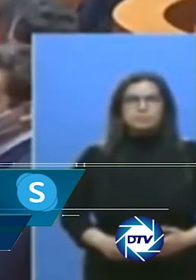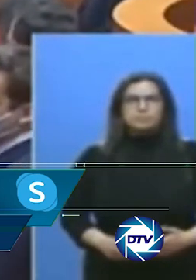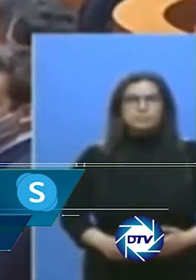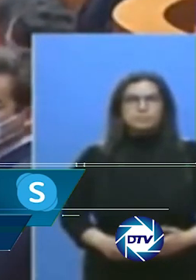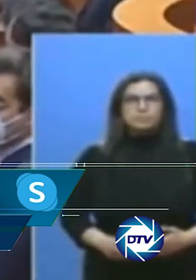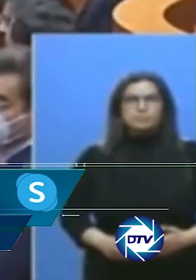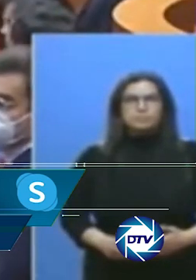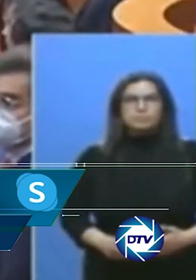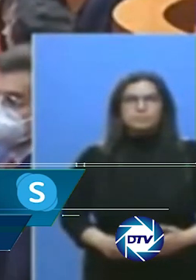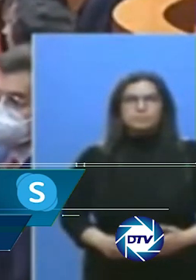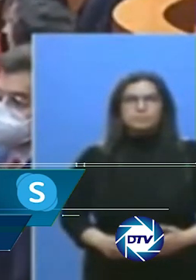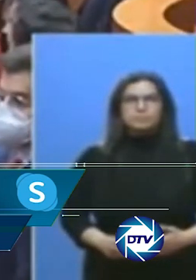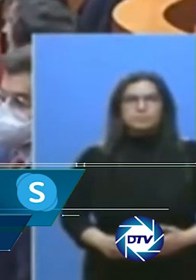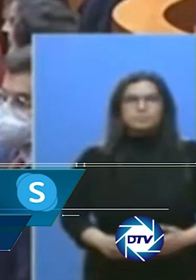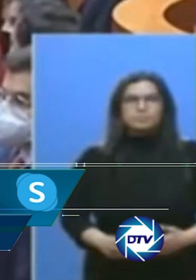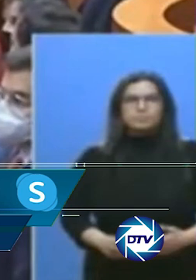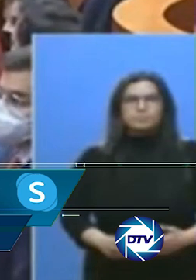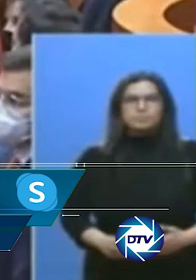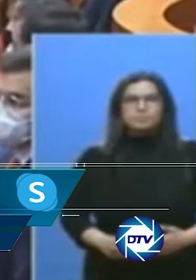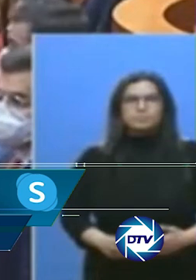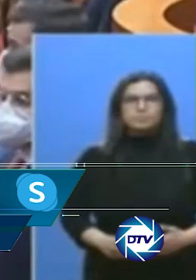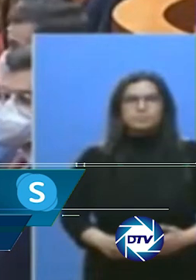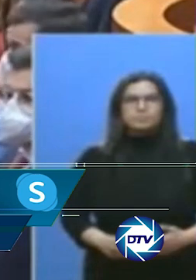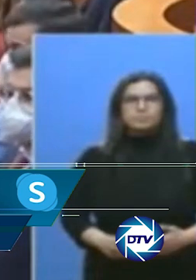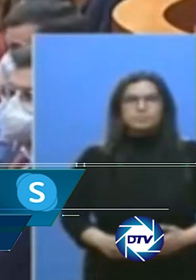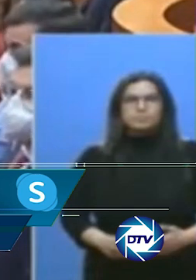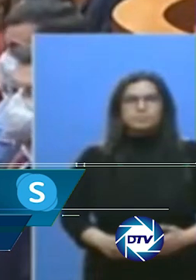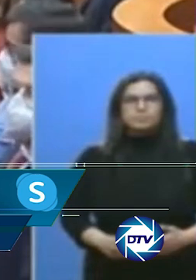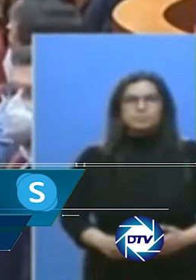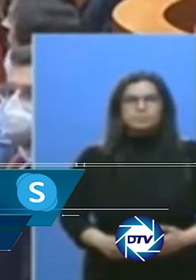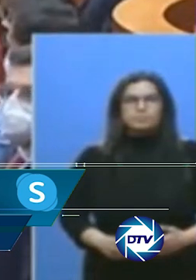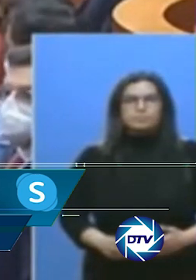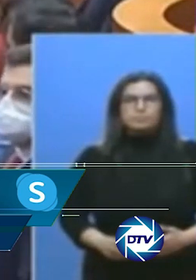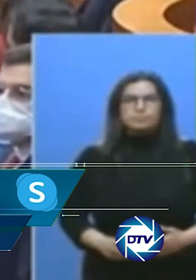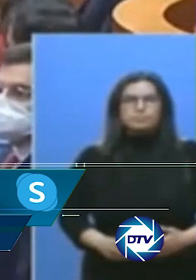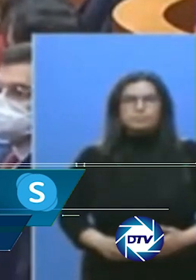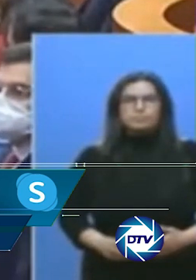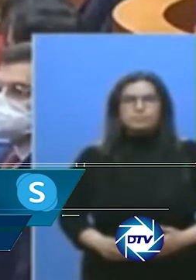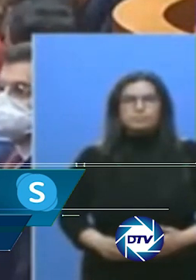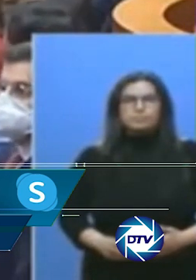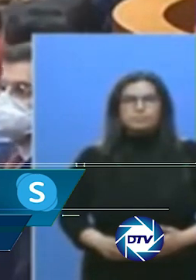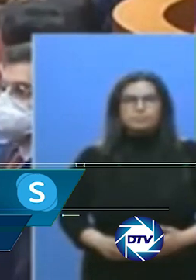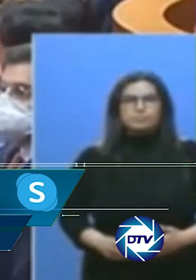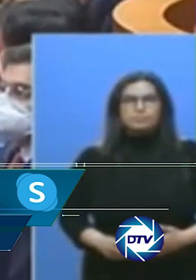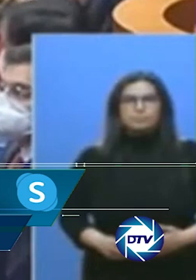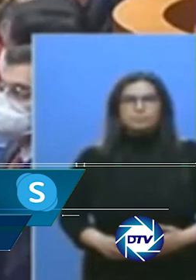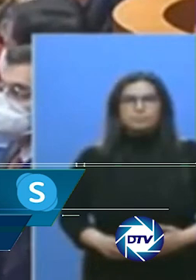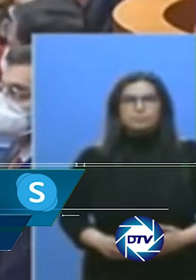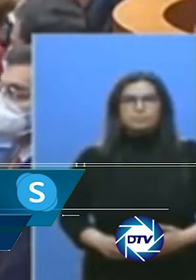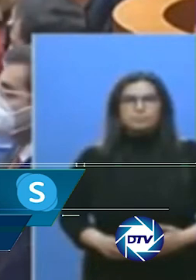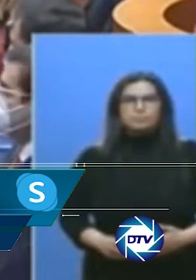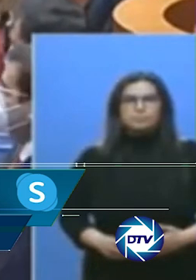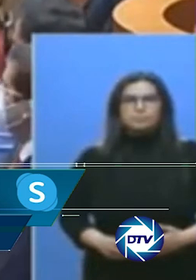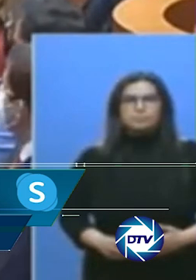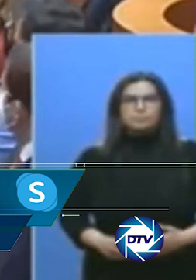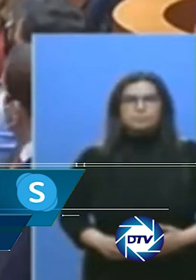creo que lo tenemos todo claro no es tan sencillo también decir que se quiere acercar al psoe porque ha protagonizado fuertes críticas además él lo que quiere es